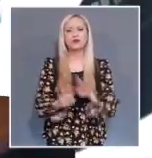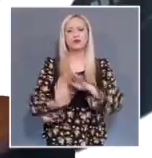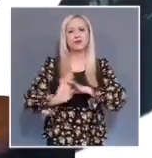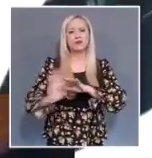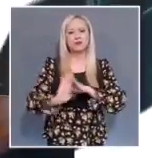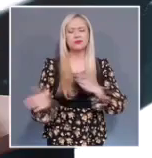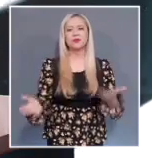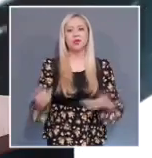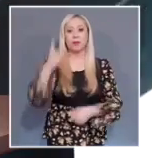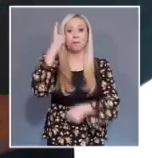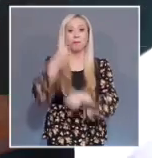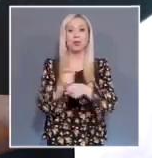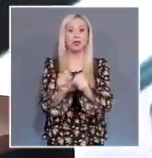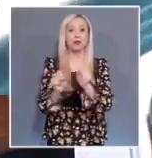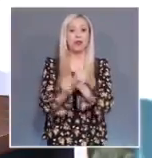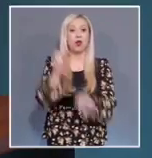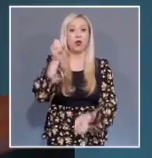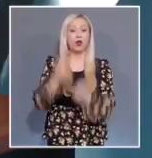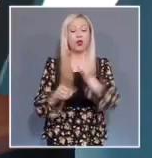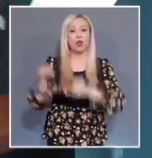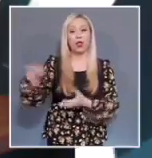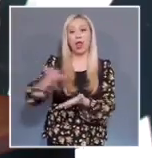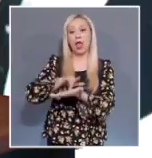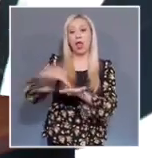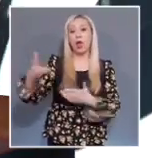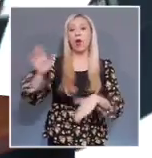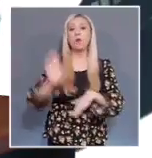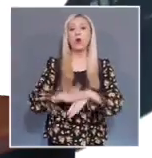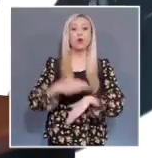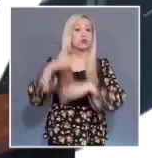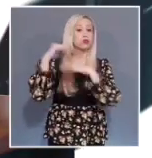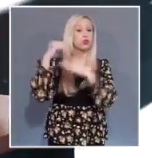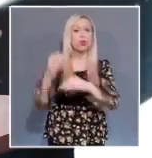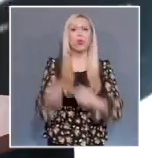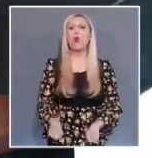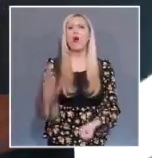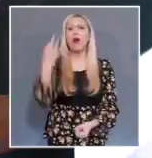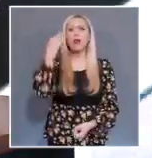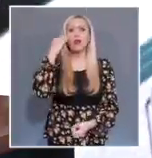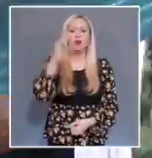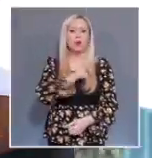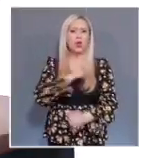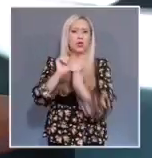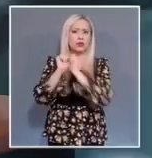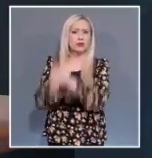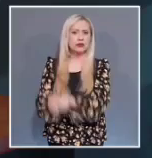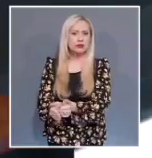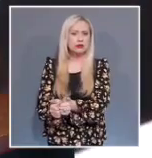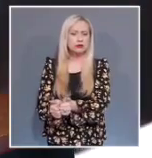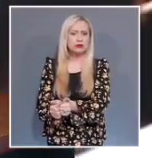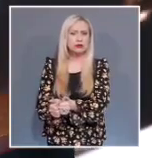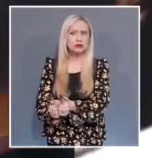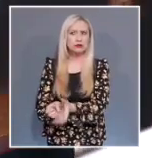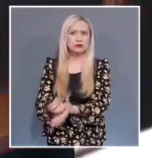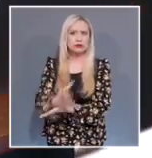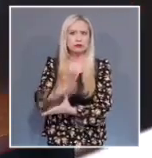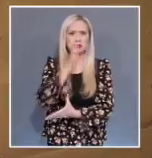Corte en torno al plazo máximo que pueden permanecer detenidas en las estaciones